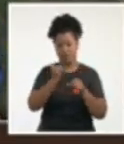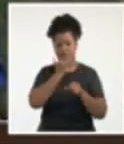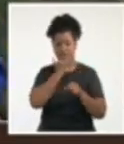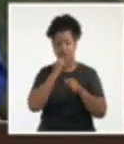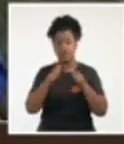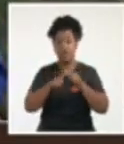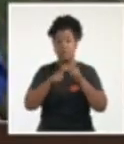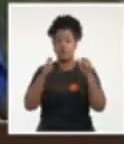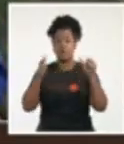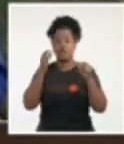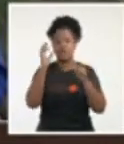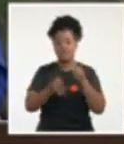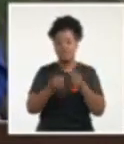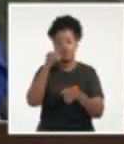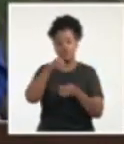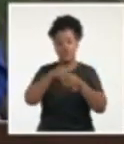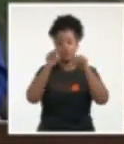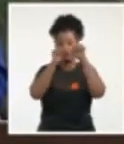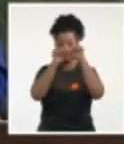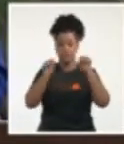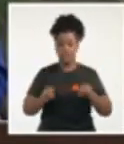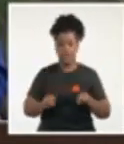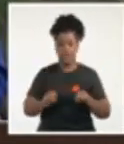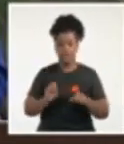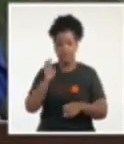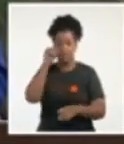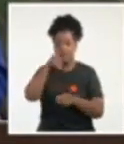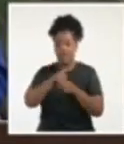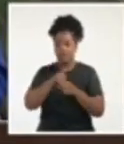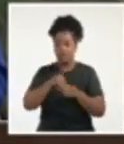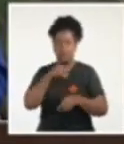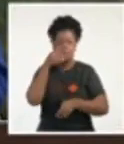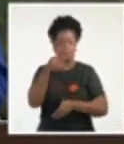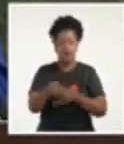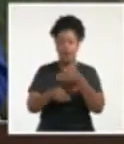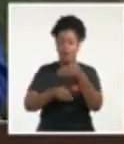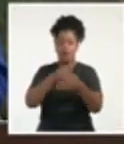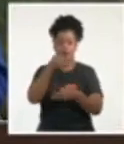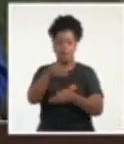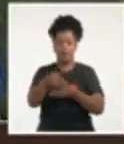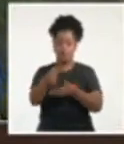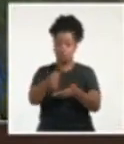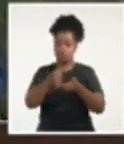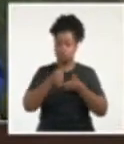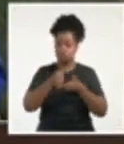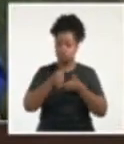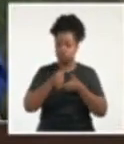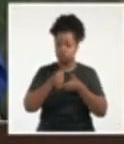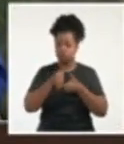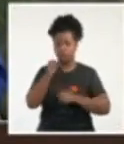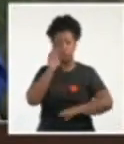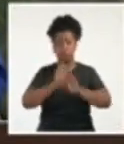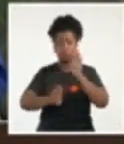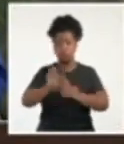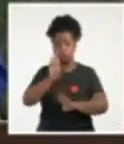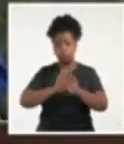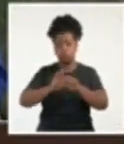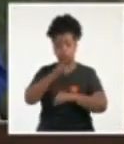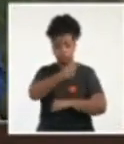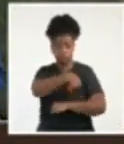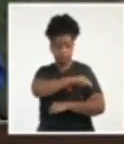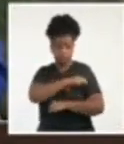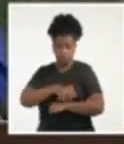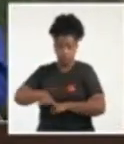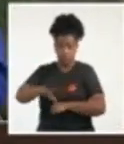ese sistema, la que lo ha refrendado en miles de procesos democráticos de debate público, donde han participado también las personas que